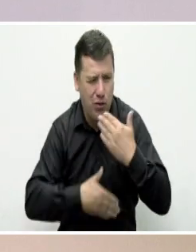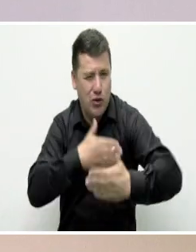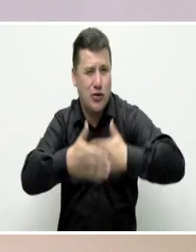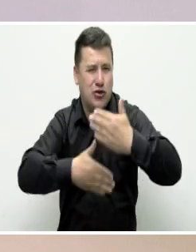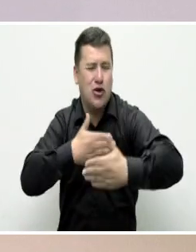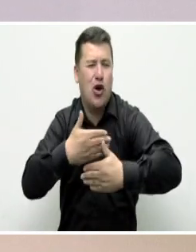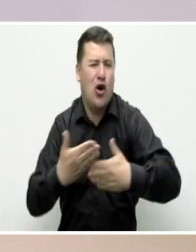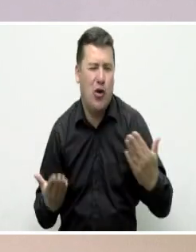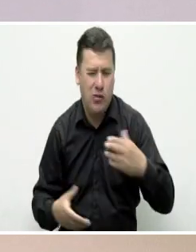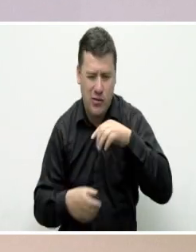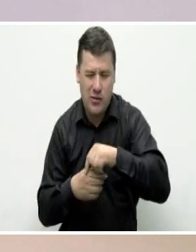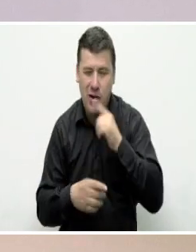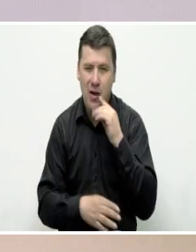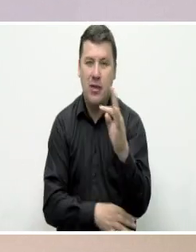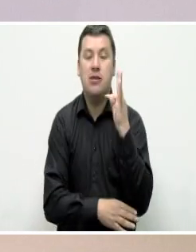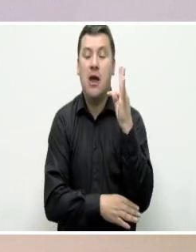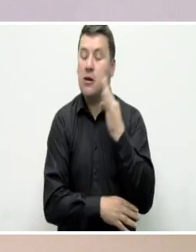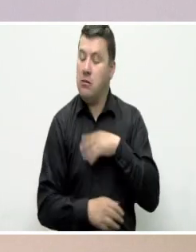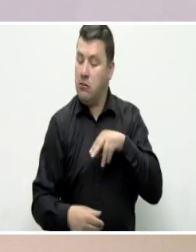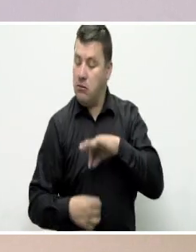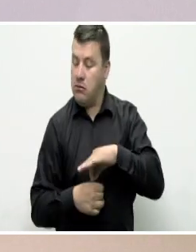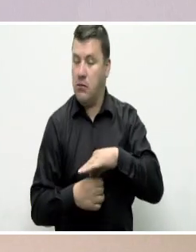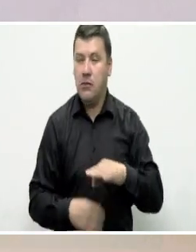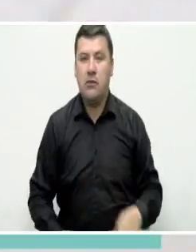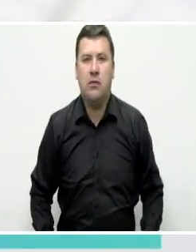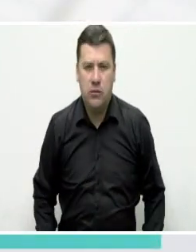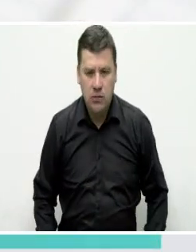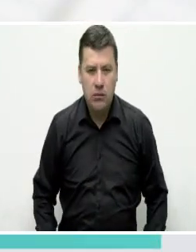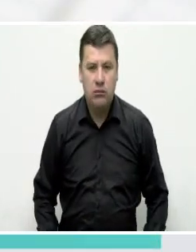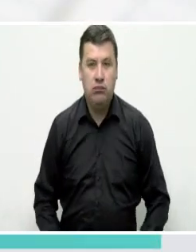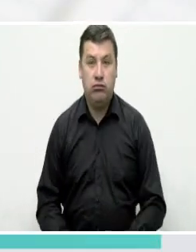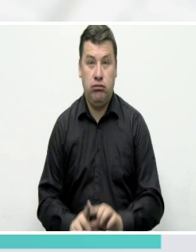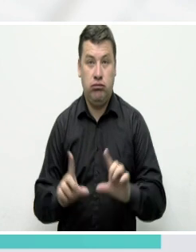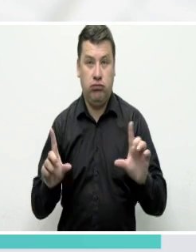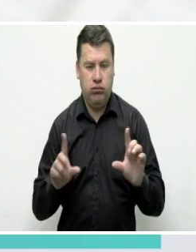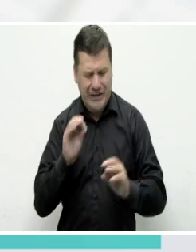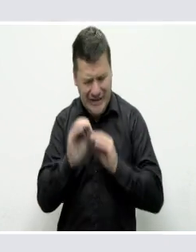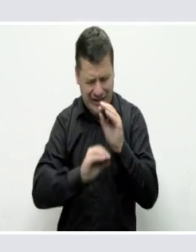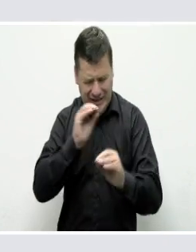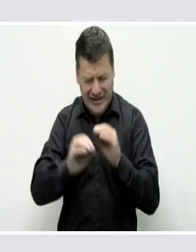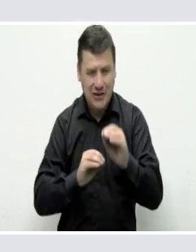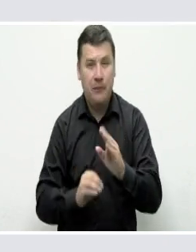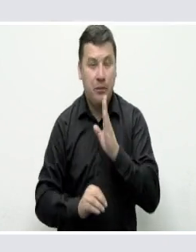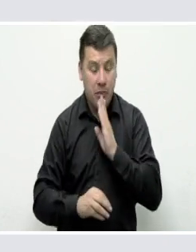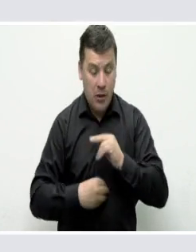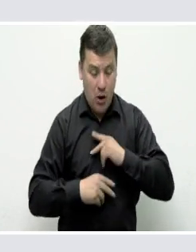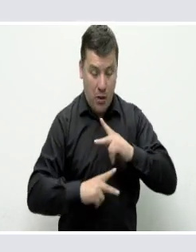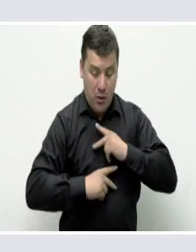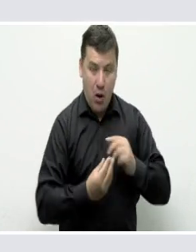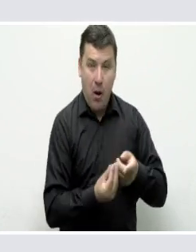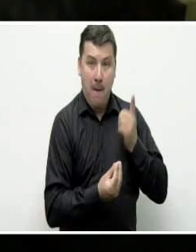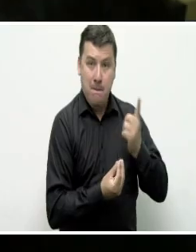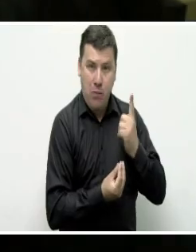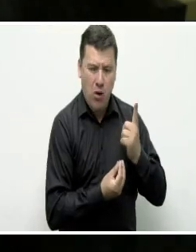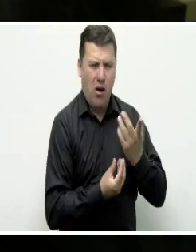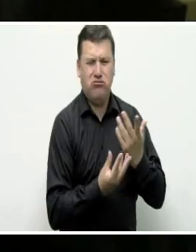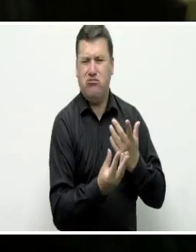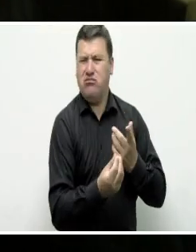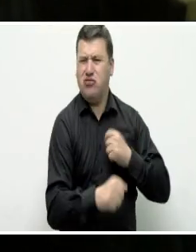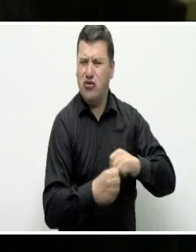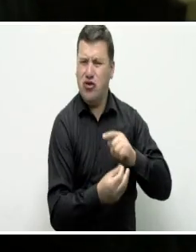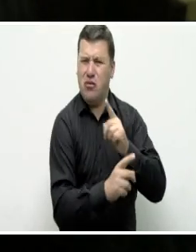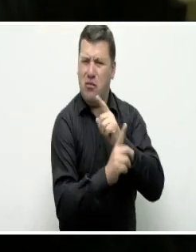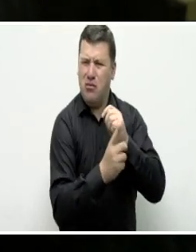sistema de testigos electorales. La plataforma fue diseñada para que los propios partidos y movimientos políticos